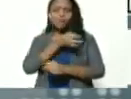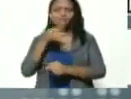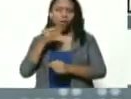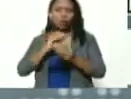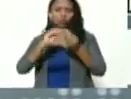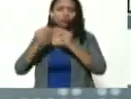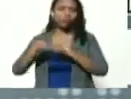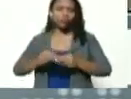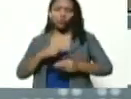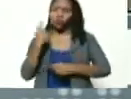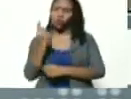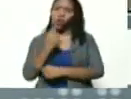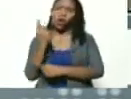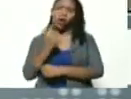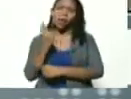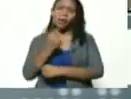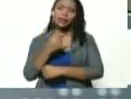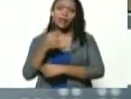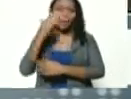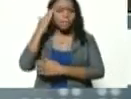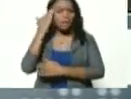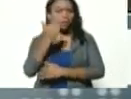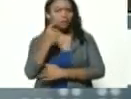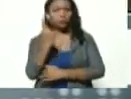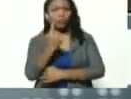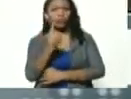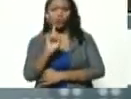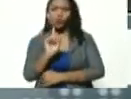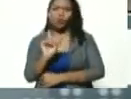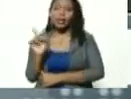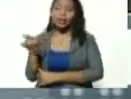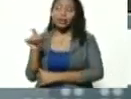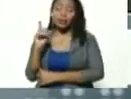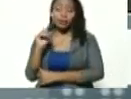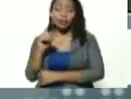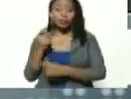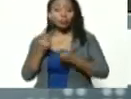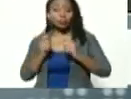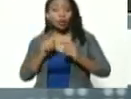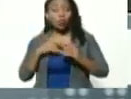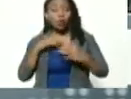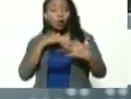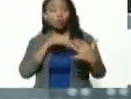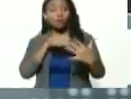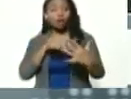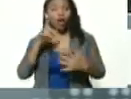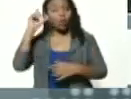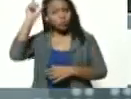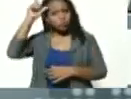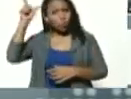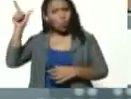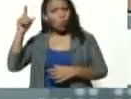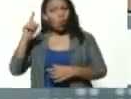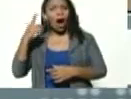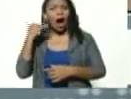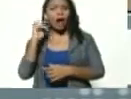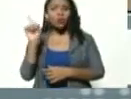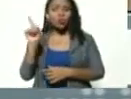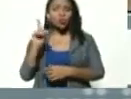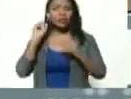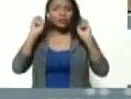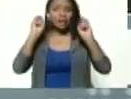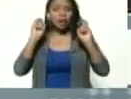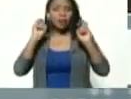creaciones, no solamente militares, que obviamente tratándose de una batalla, pues lógicamente tuvo un componente